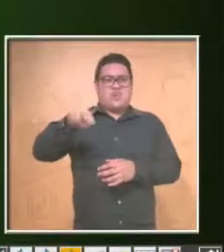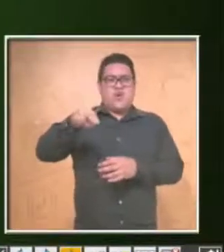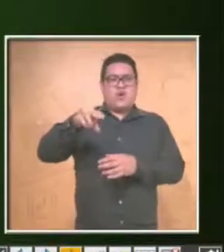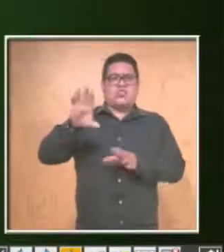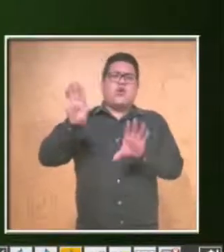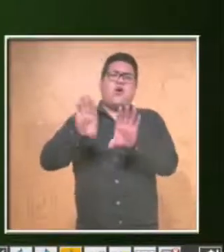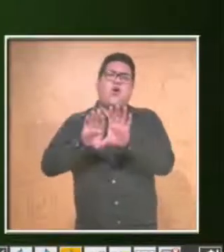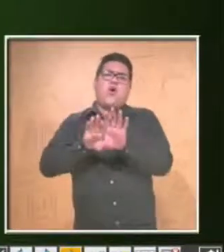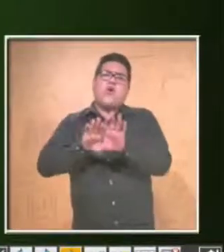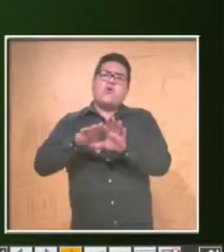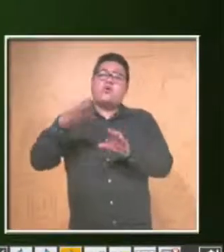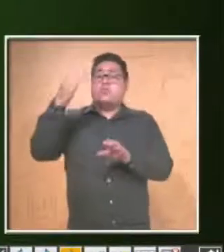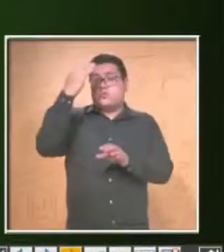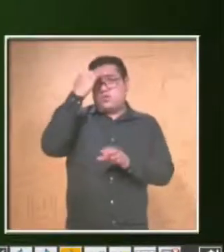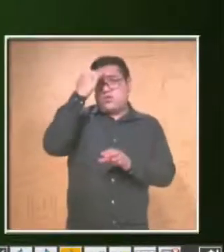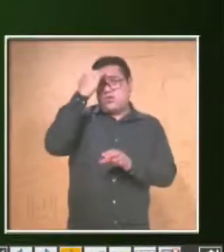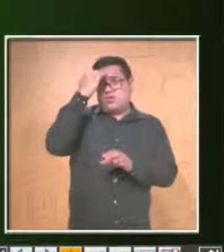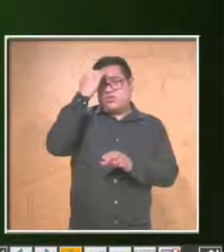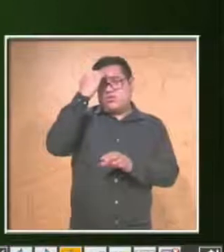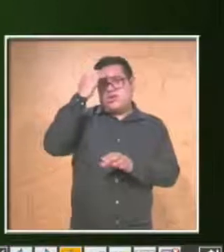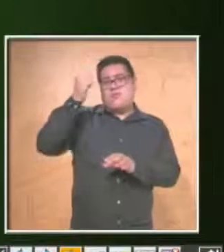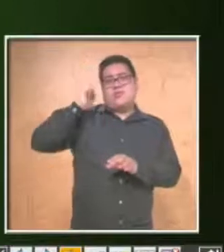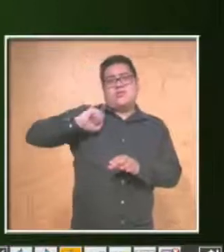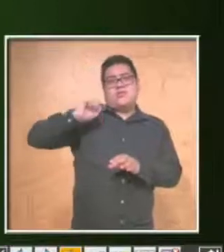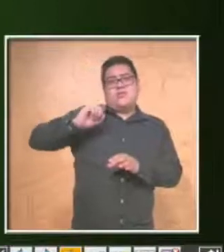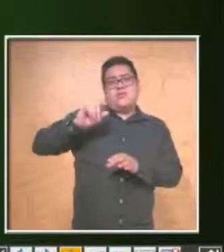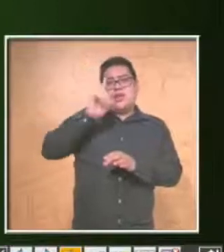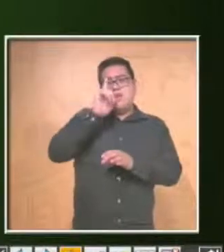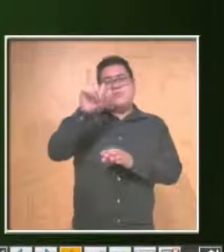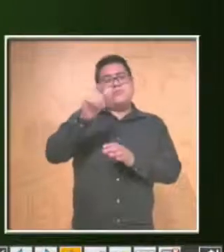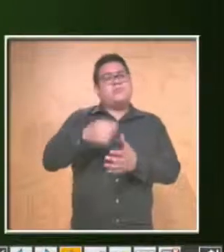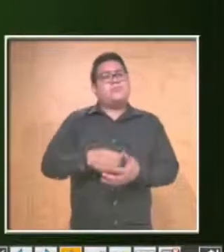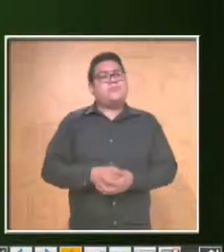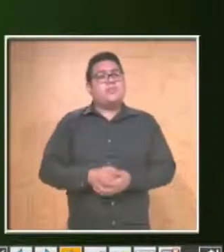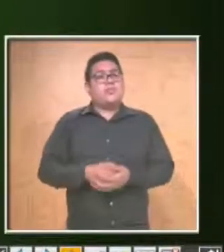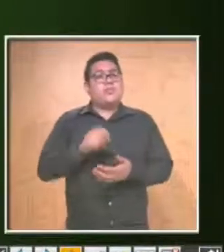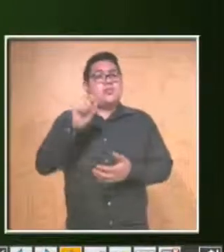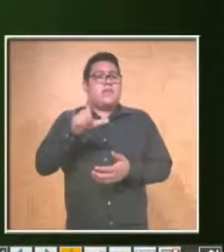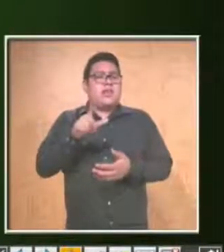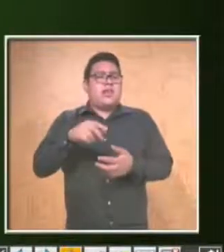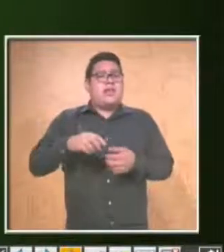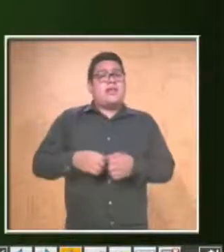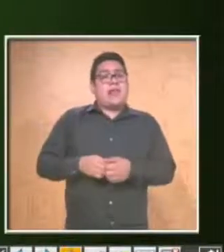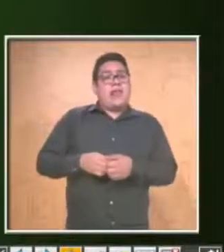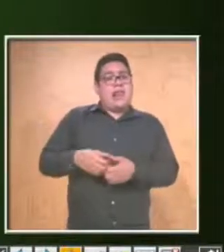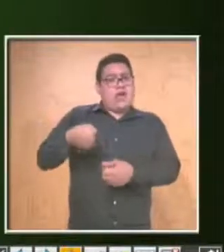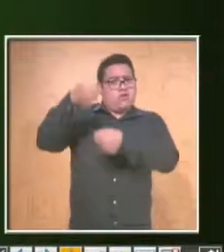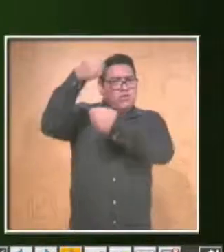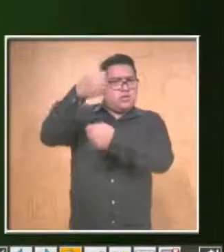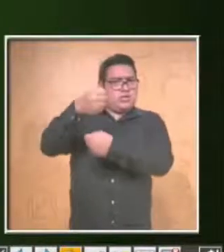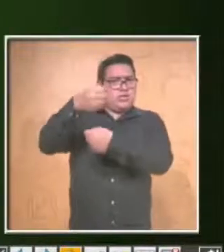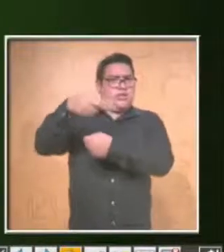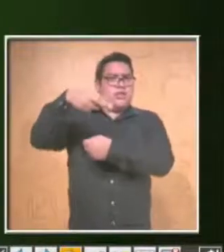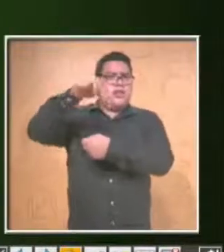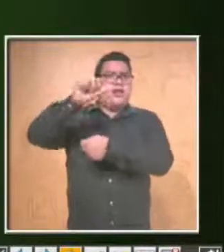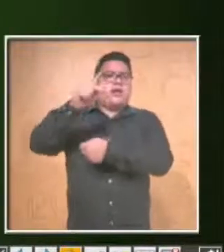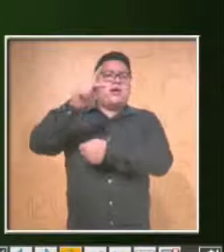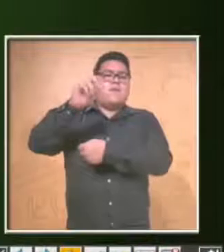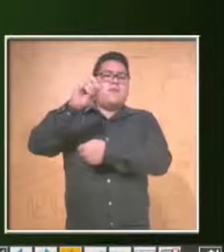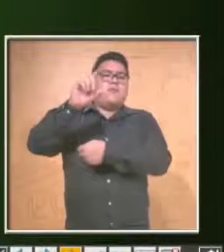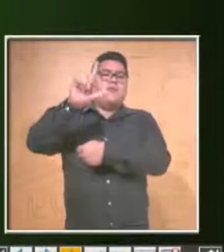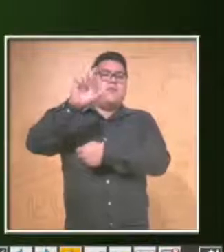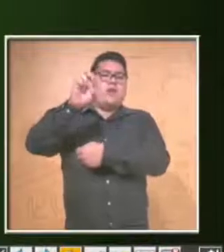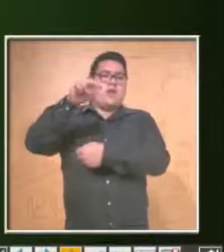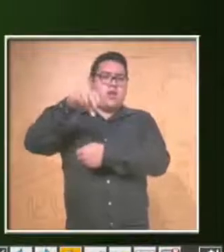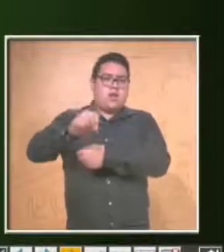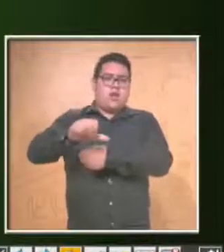luces. Origina las guerras napoleónicas de conquista también, porque a partir de aquí se da la conquista de Napoleón, se